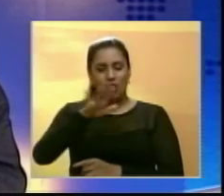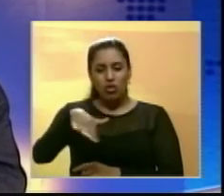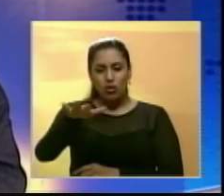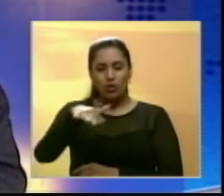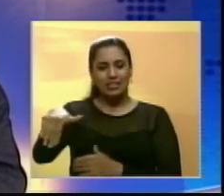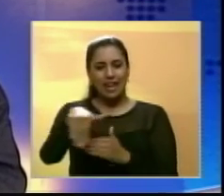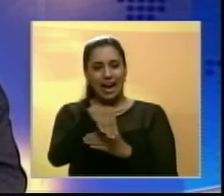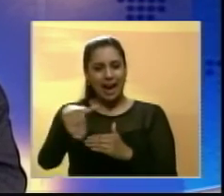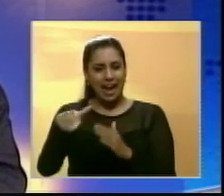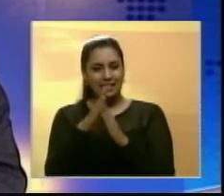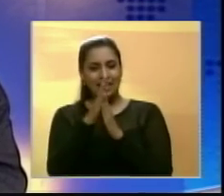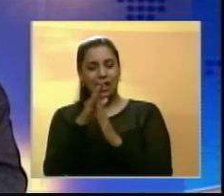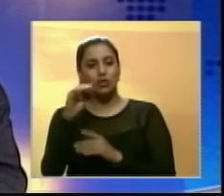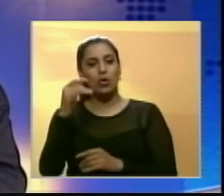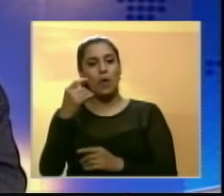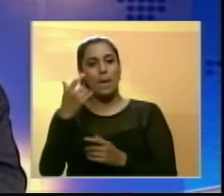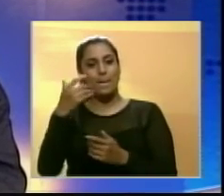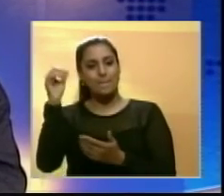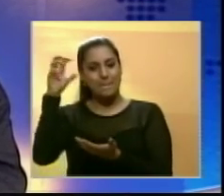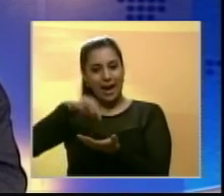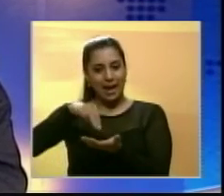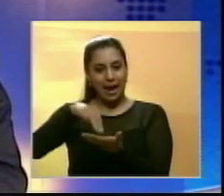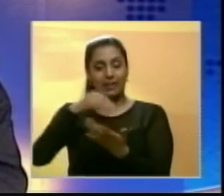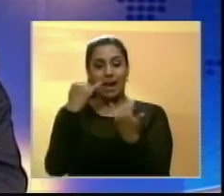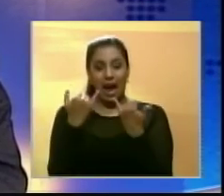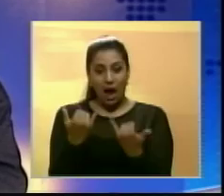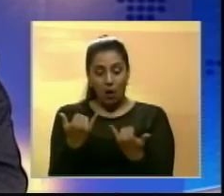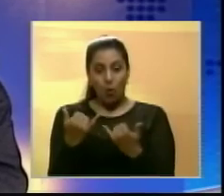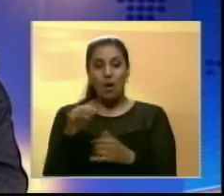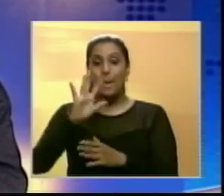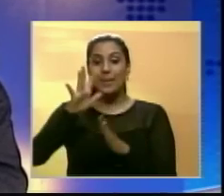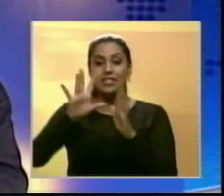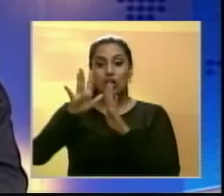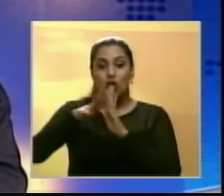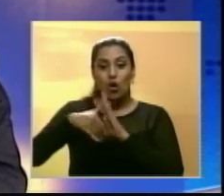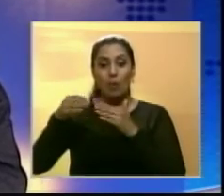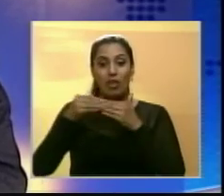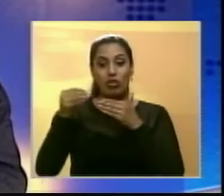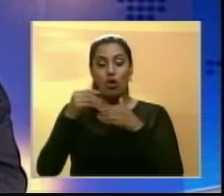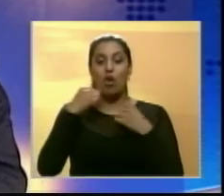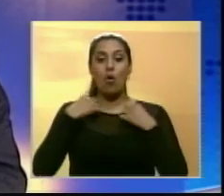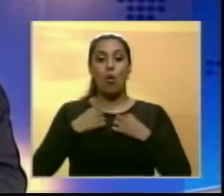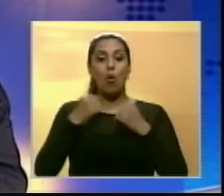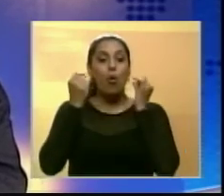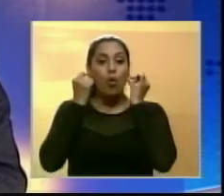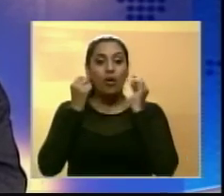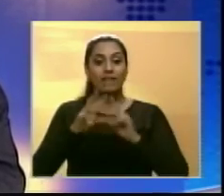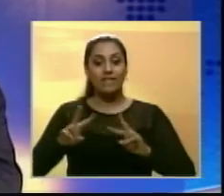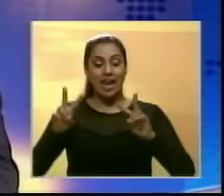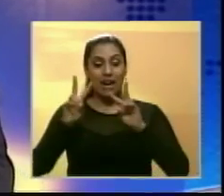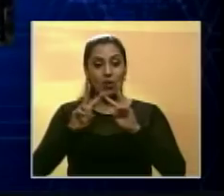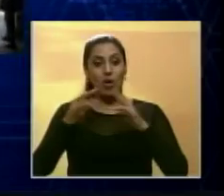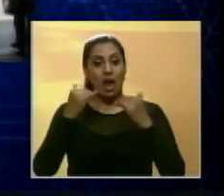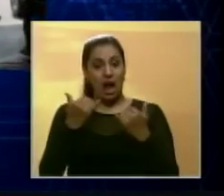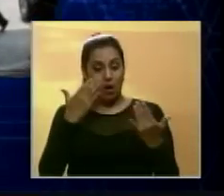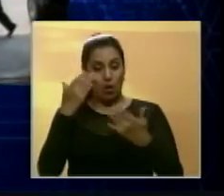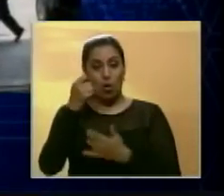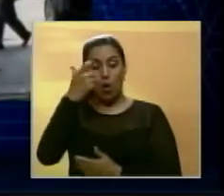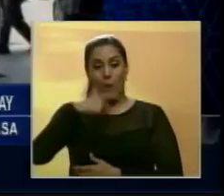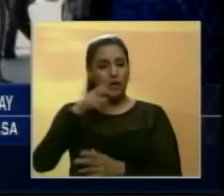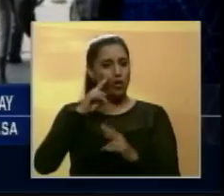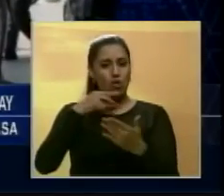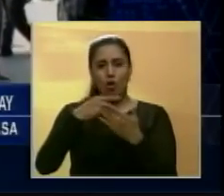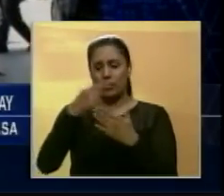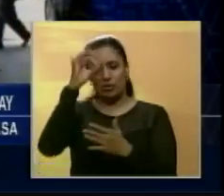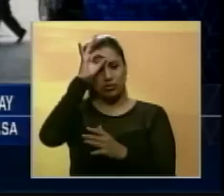ubicada en la calle Santos Michelena de Maracay, para presuntamente robarles dólares, joyas y objetos de valor. Se presume que sujetos